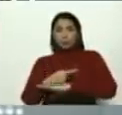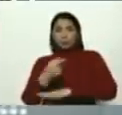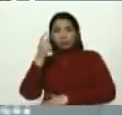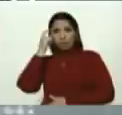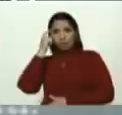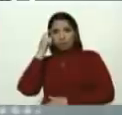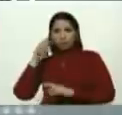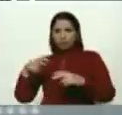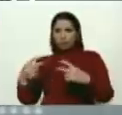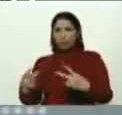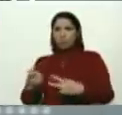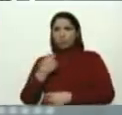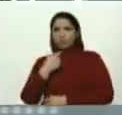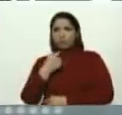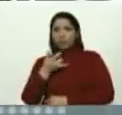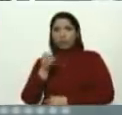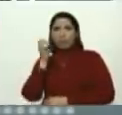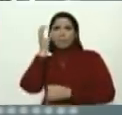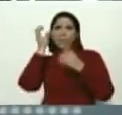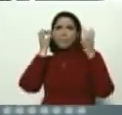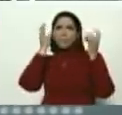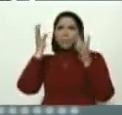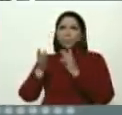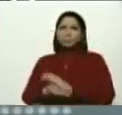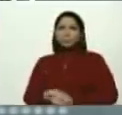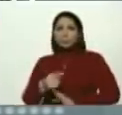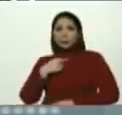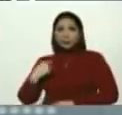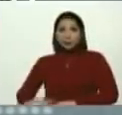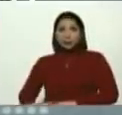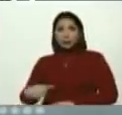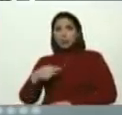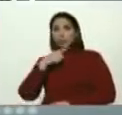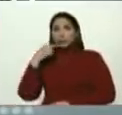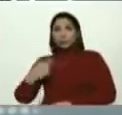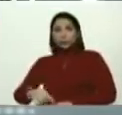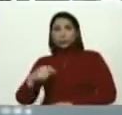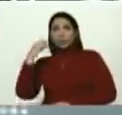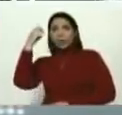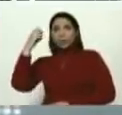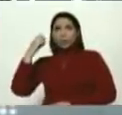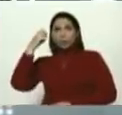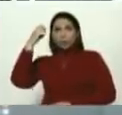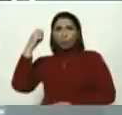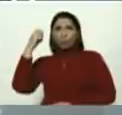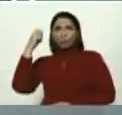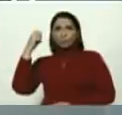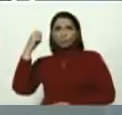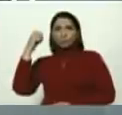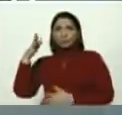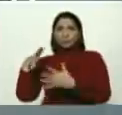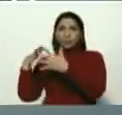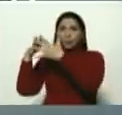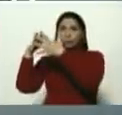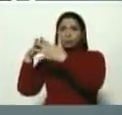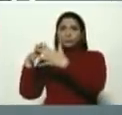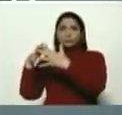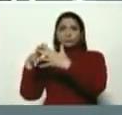de los nuevos tratamientos que surgen en China, en Rusia, en Europa, en los Estados